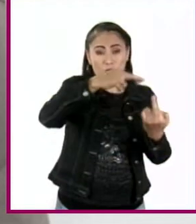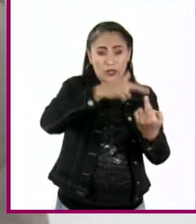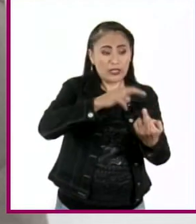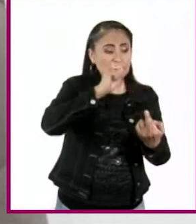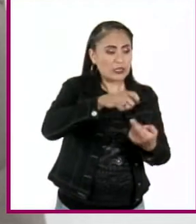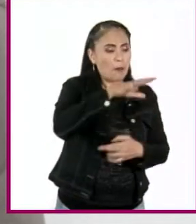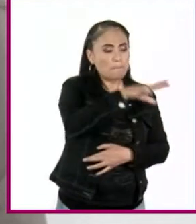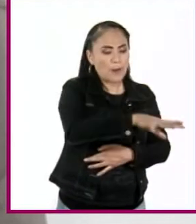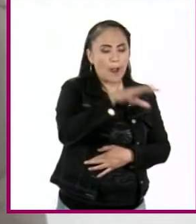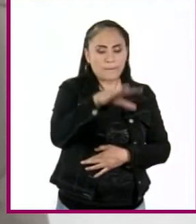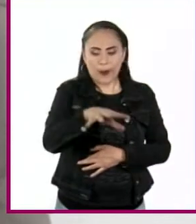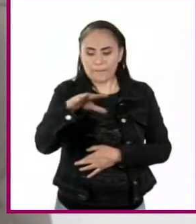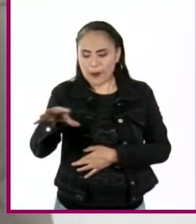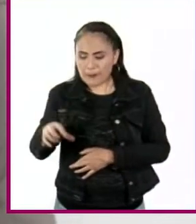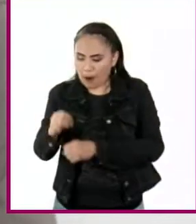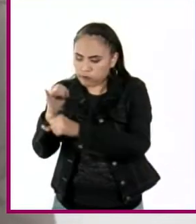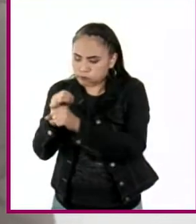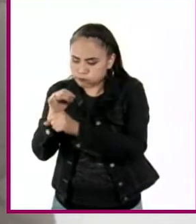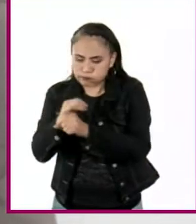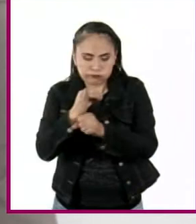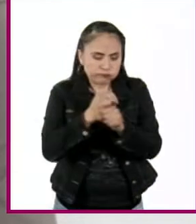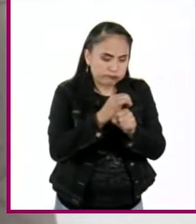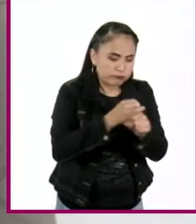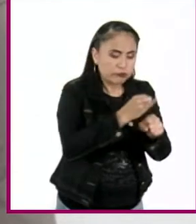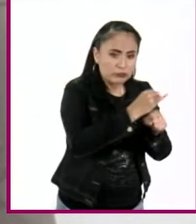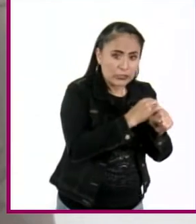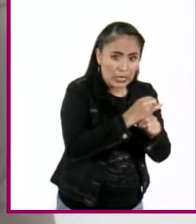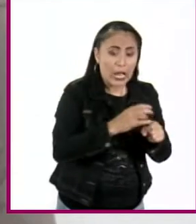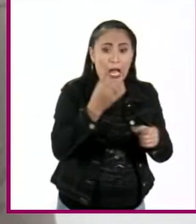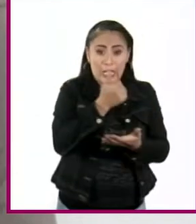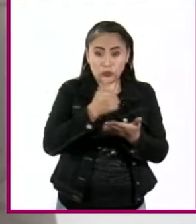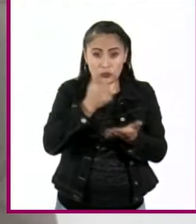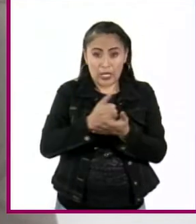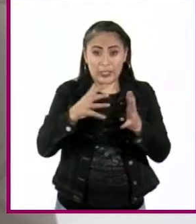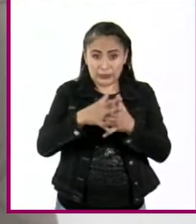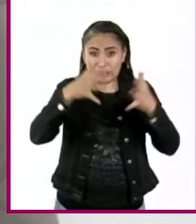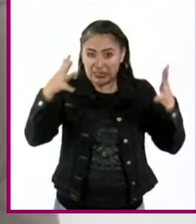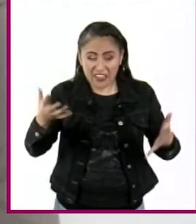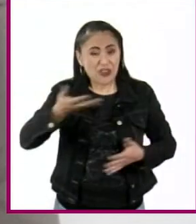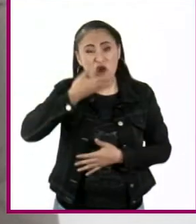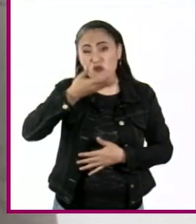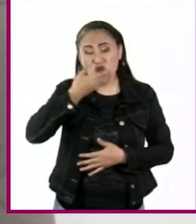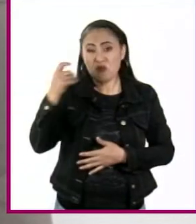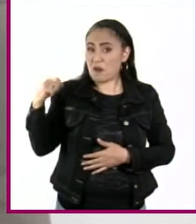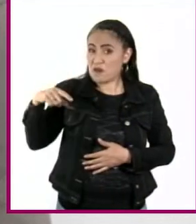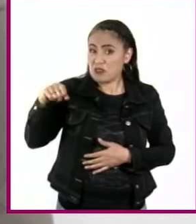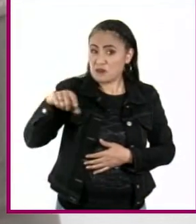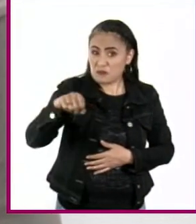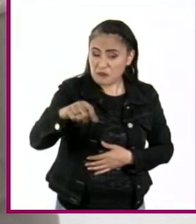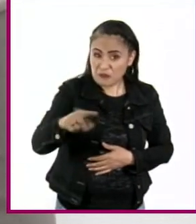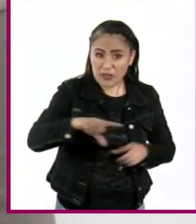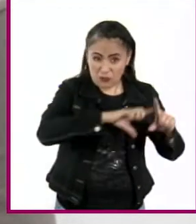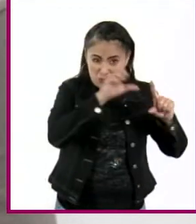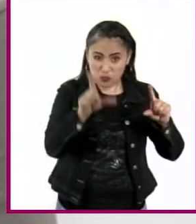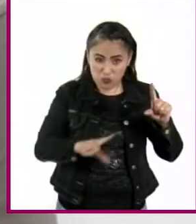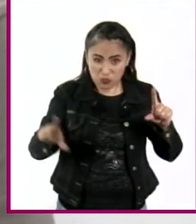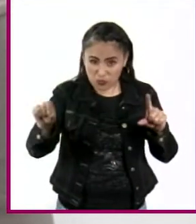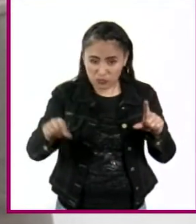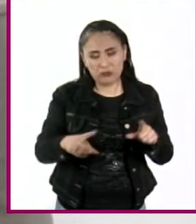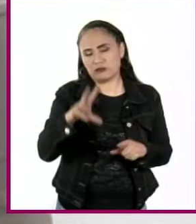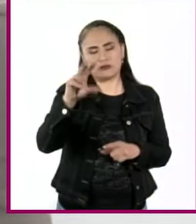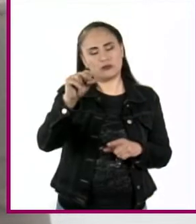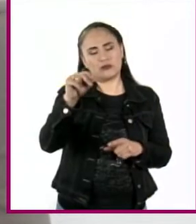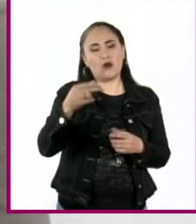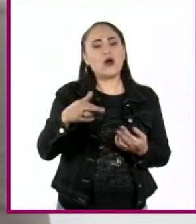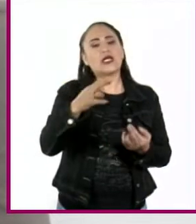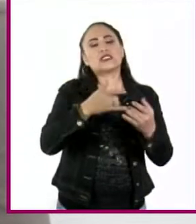regiones particulares en vez de analizar a las grandes civilizaciones estudiadas tradicionalmente por la historia nacional. En este sentido, la